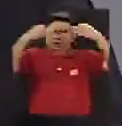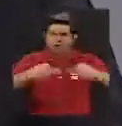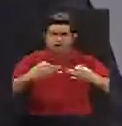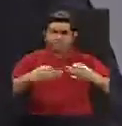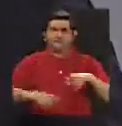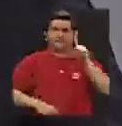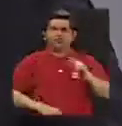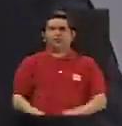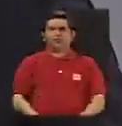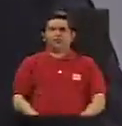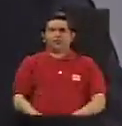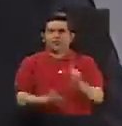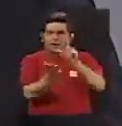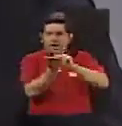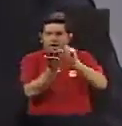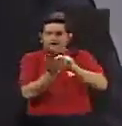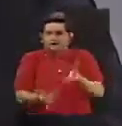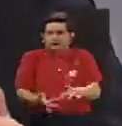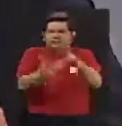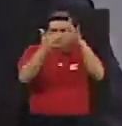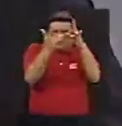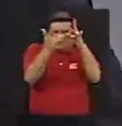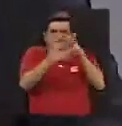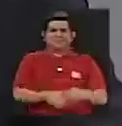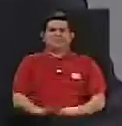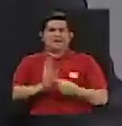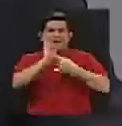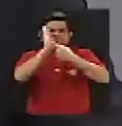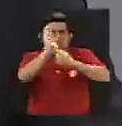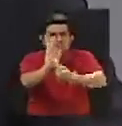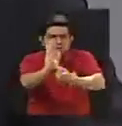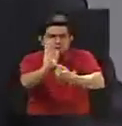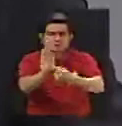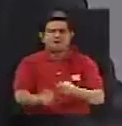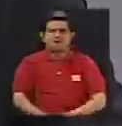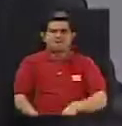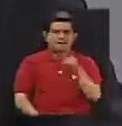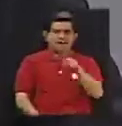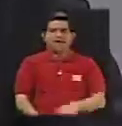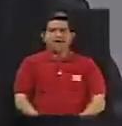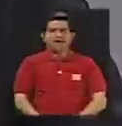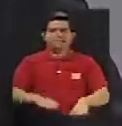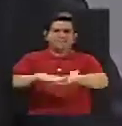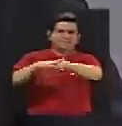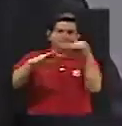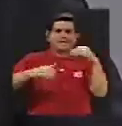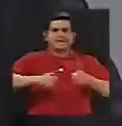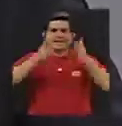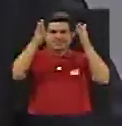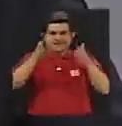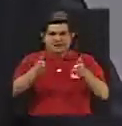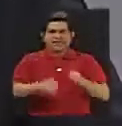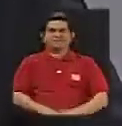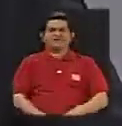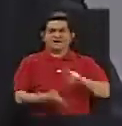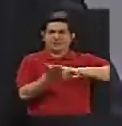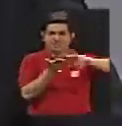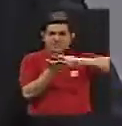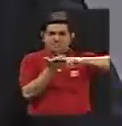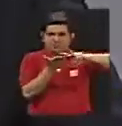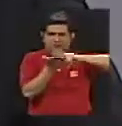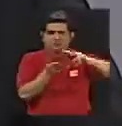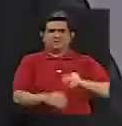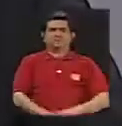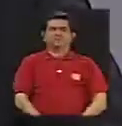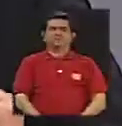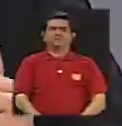una edición extraordinaria en donde damos cuenta del retiro del candidato de Liberación